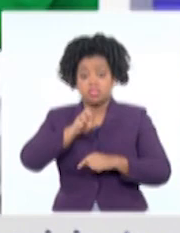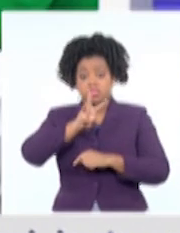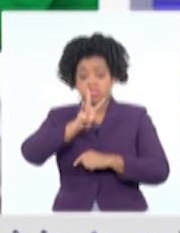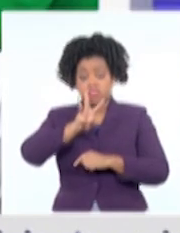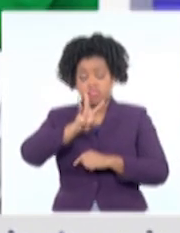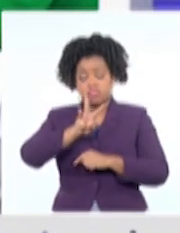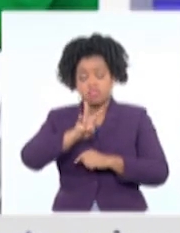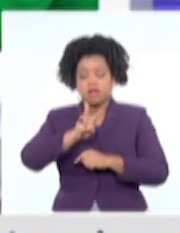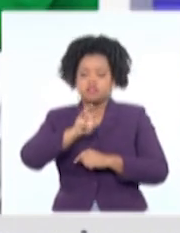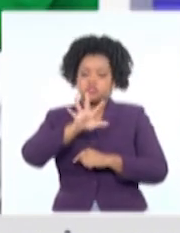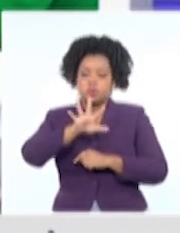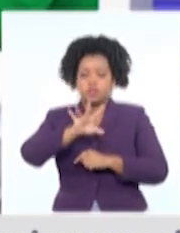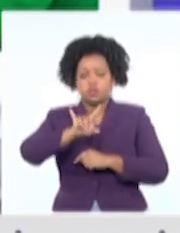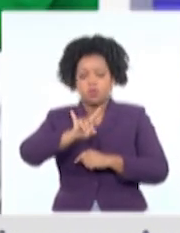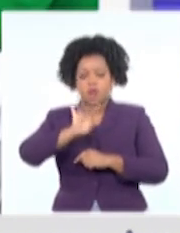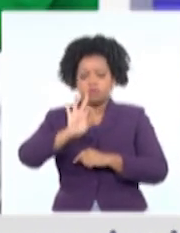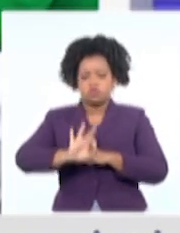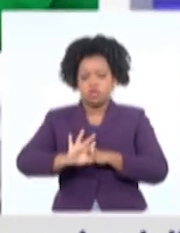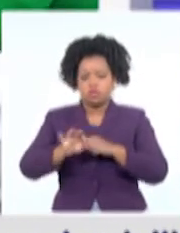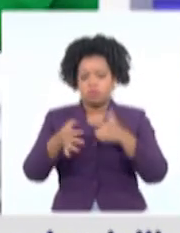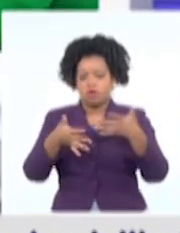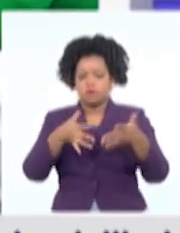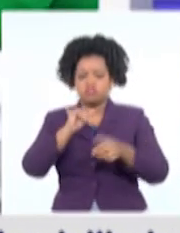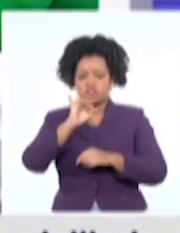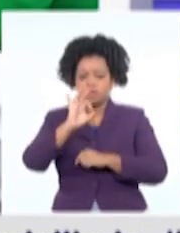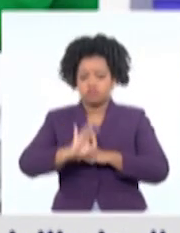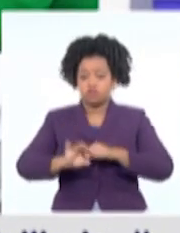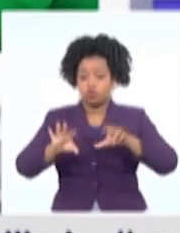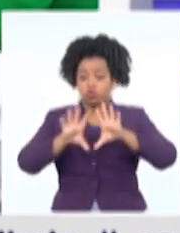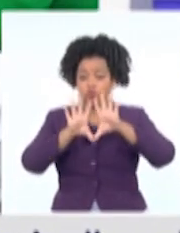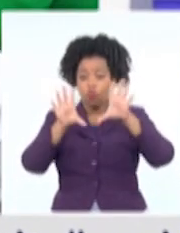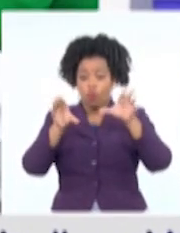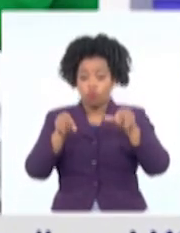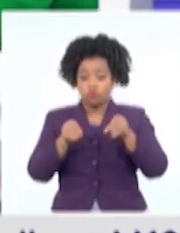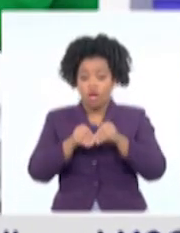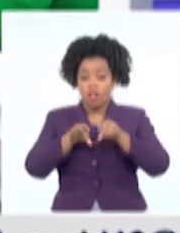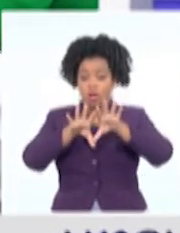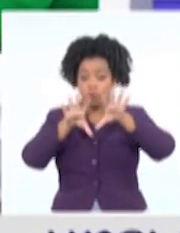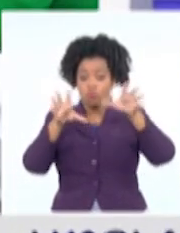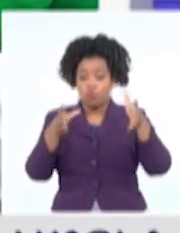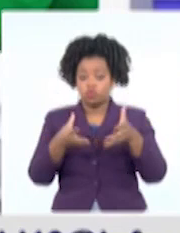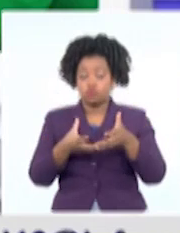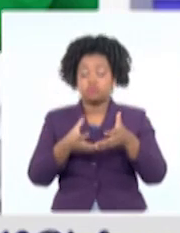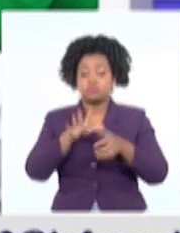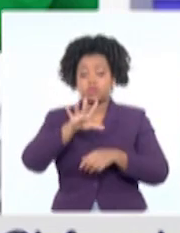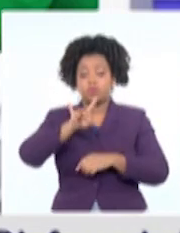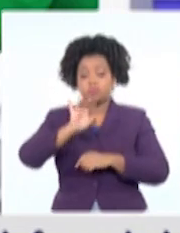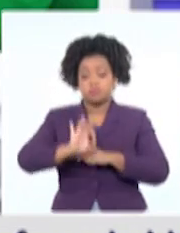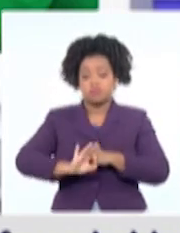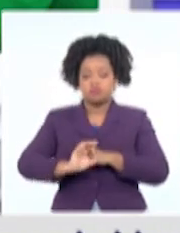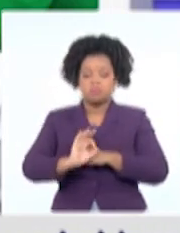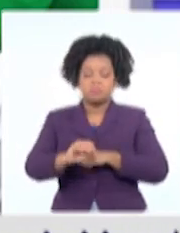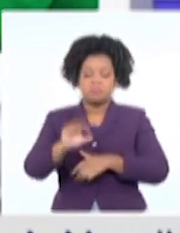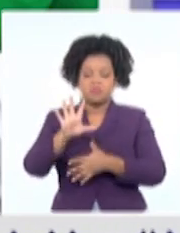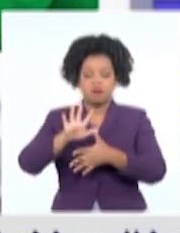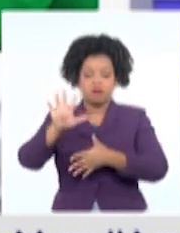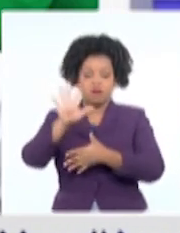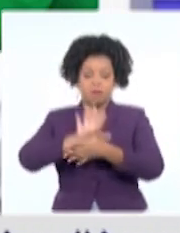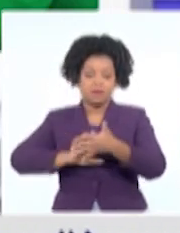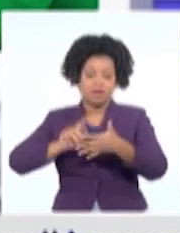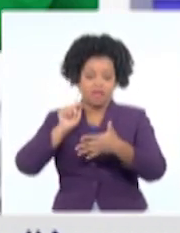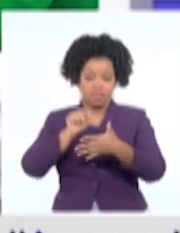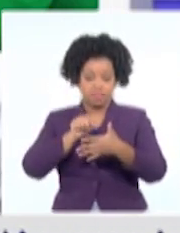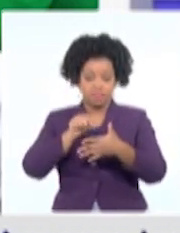38,59%, casi 6% de todos los casos diagnosticados en el mundo en el día de ayer fue realmente en la